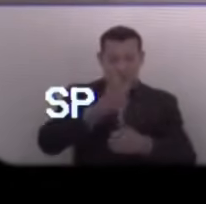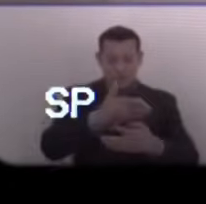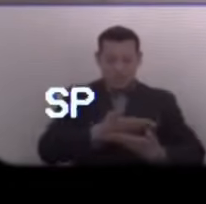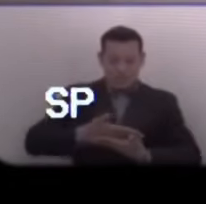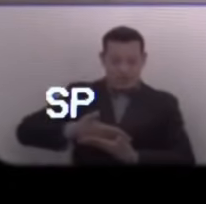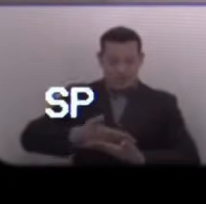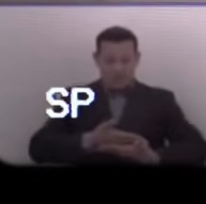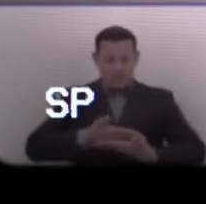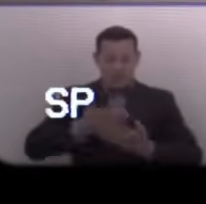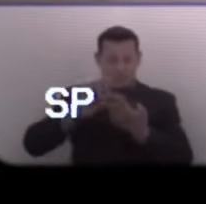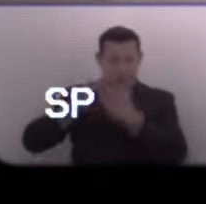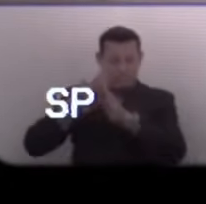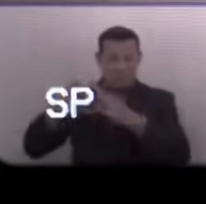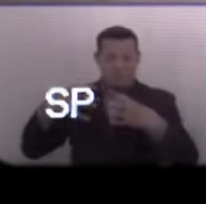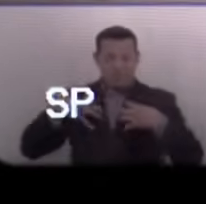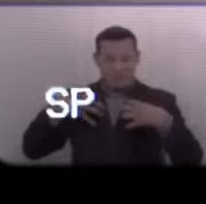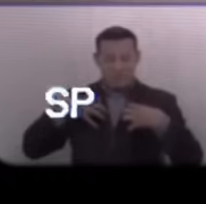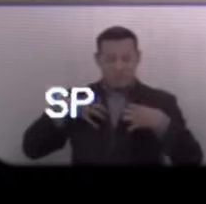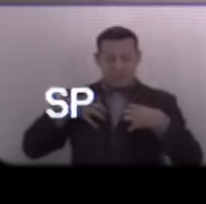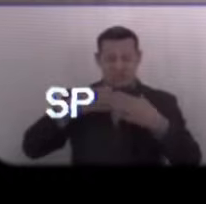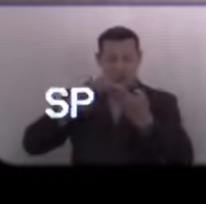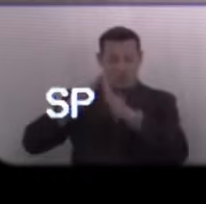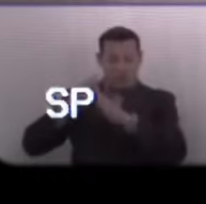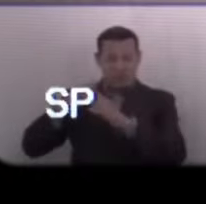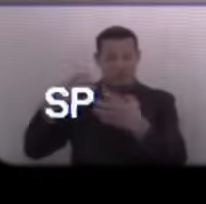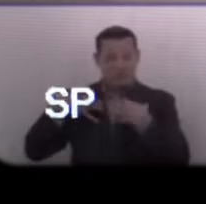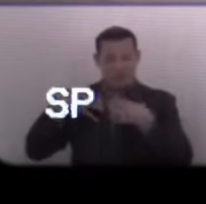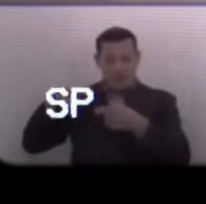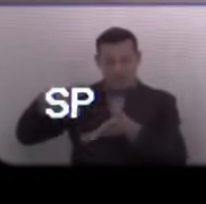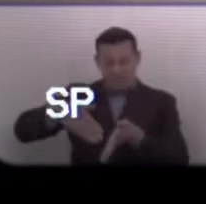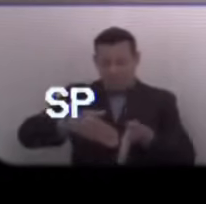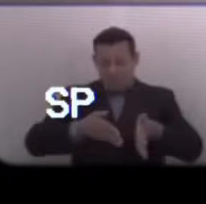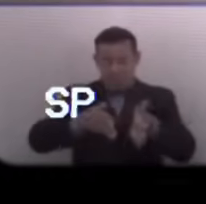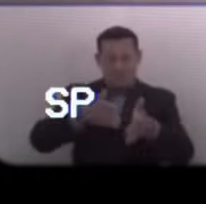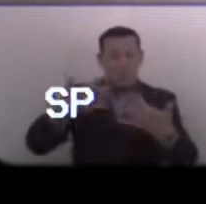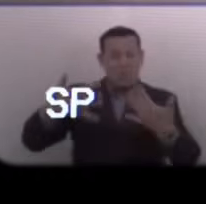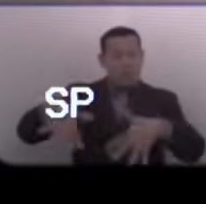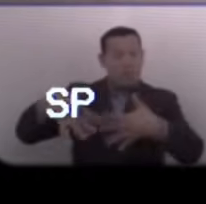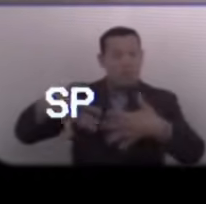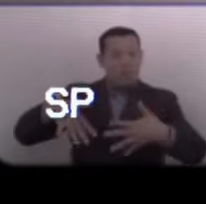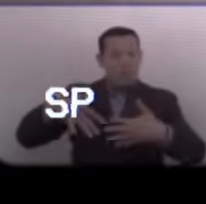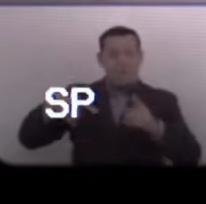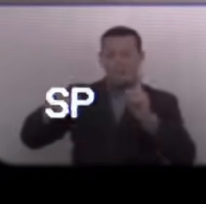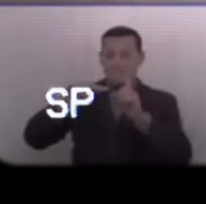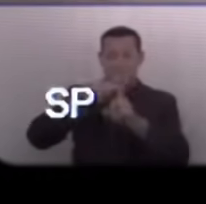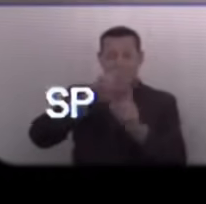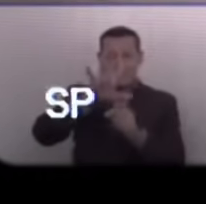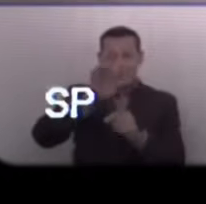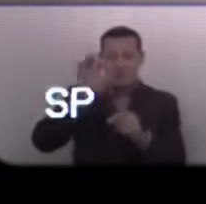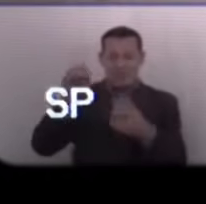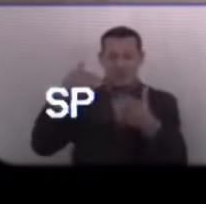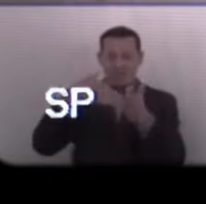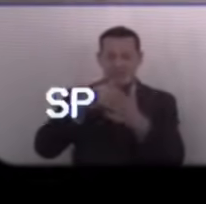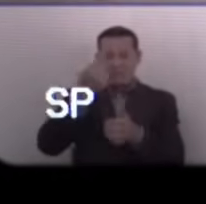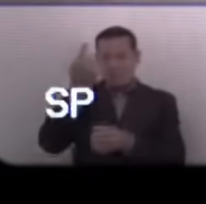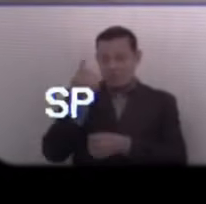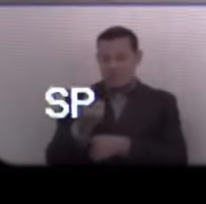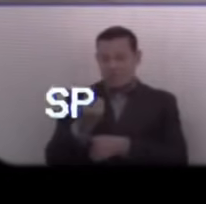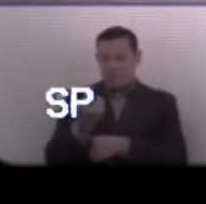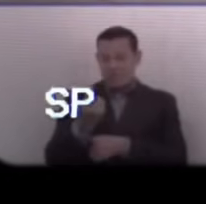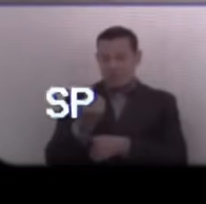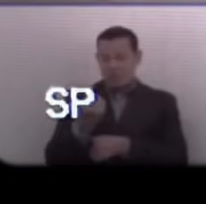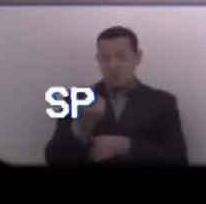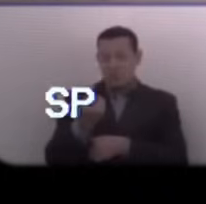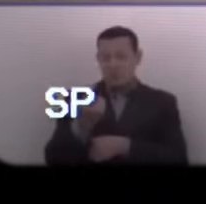sus colonias, de sus comunidades? Más de 500,000 personas, estamos hablando más